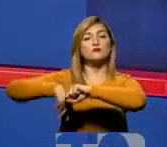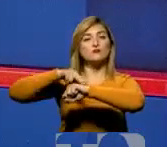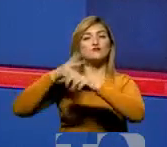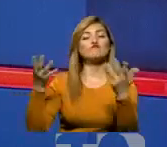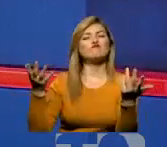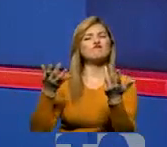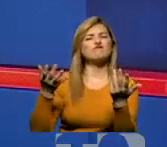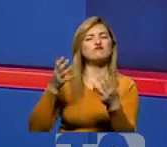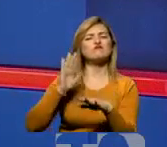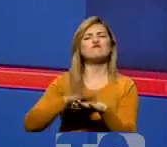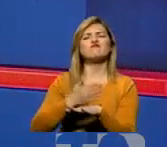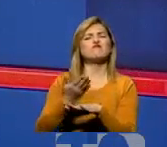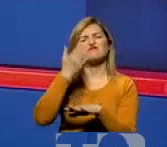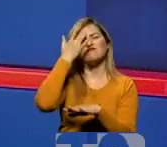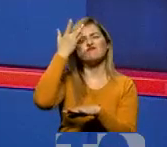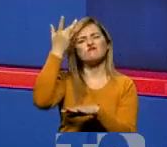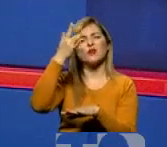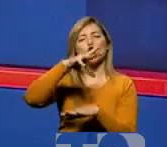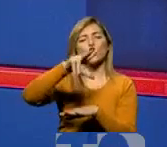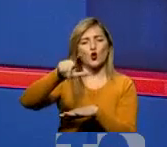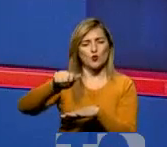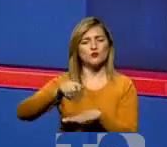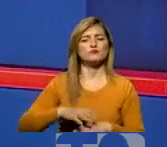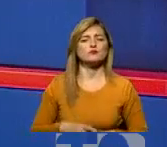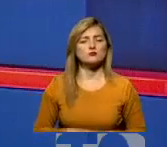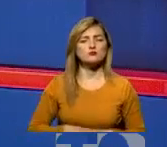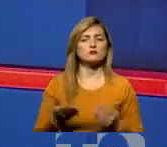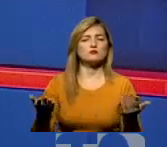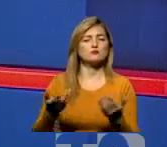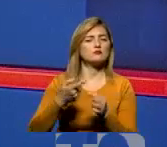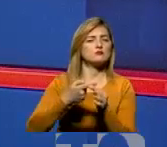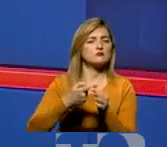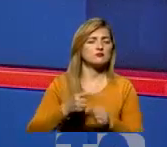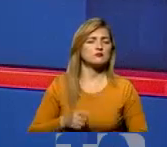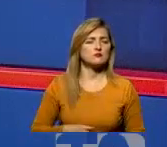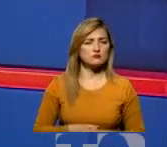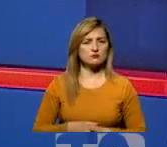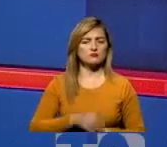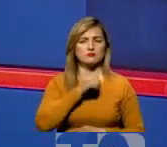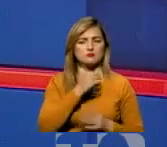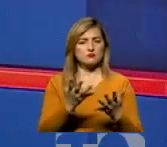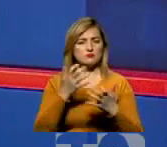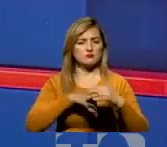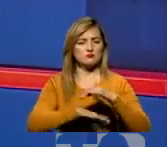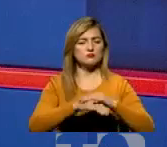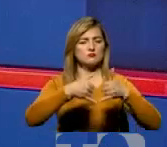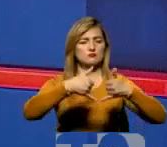en las últimas horas en Quito por robo a personas. En uno de los casos, los delincuentes que intentaban robar en un local comercial se